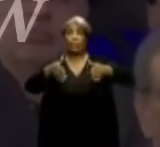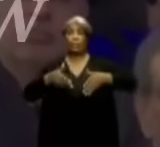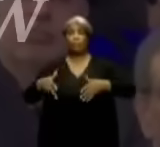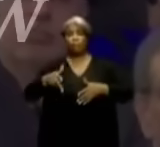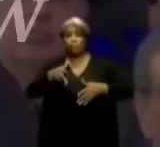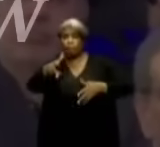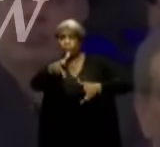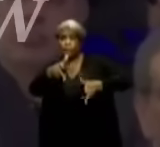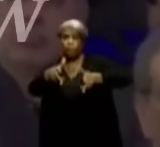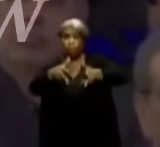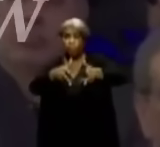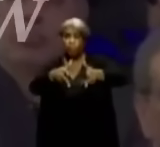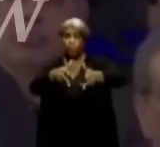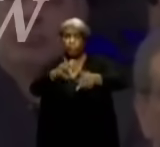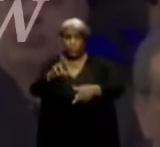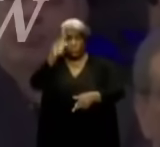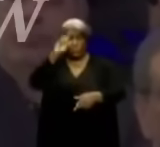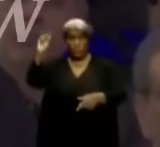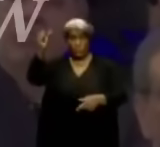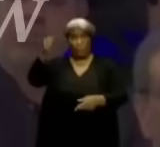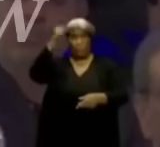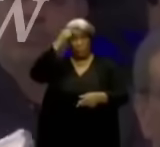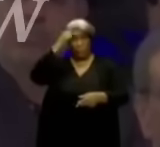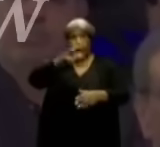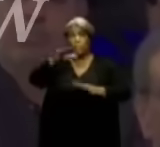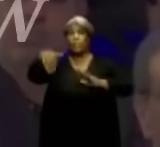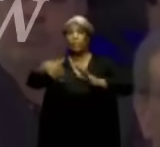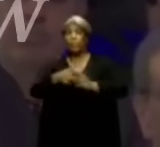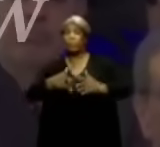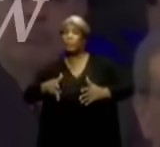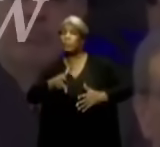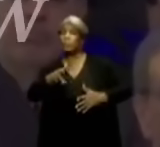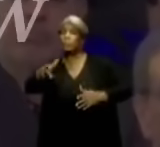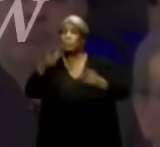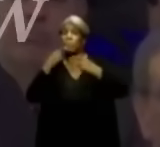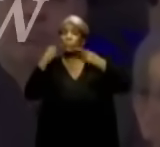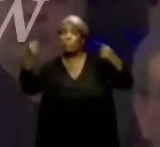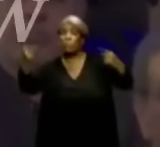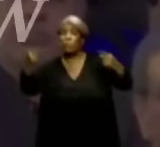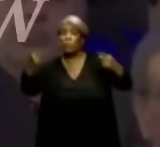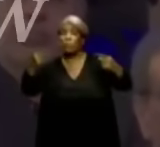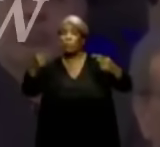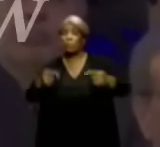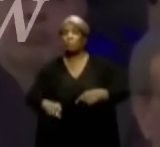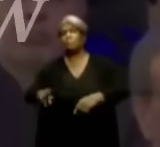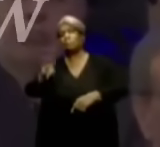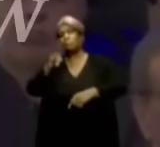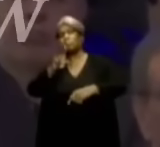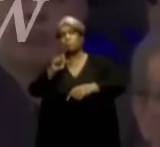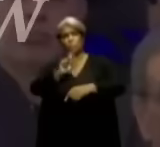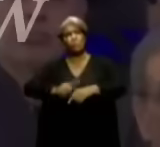y de transporte público en un sistema de propulsión híbrida. Sabemos que hubo una pandemia por medio